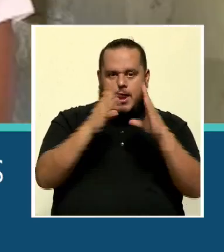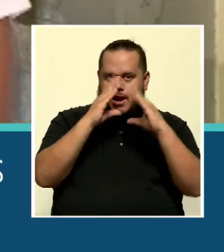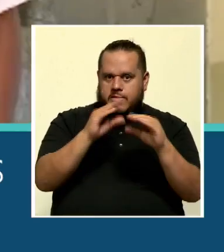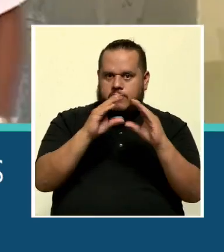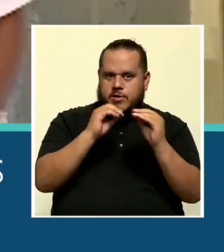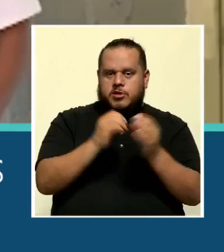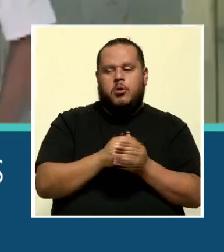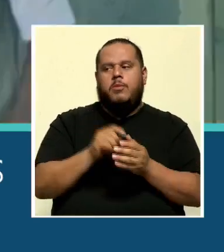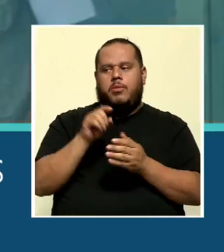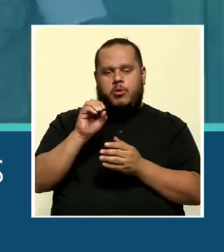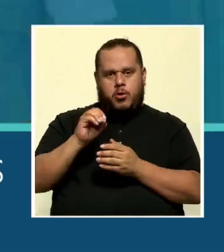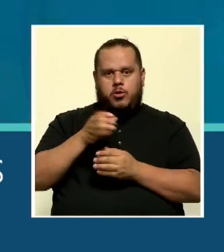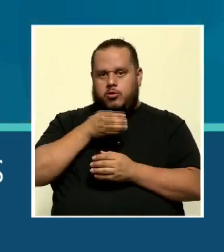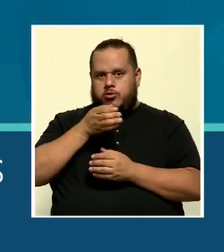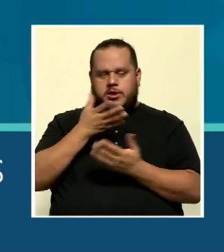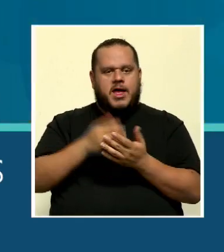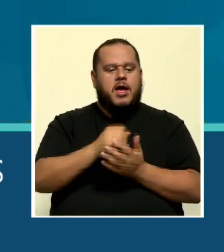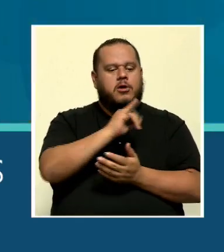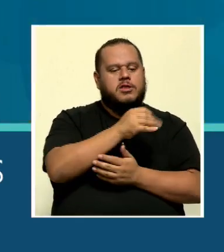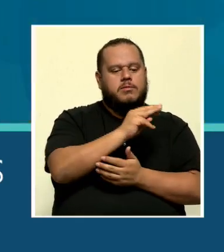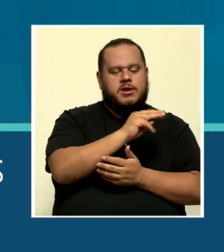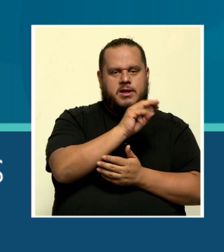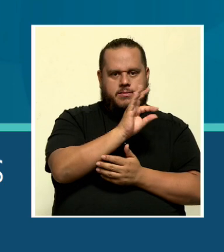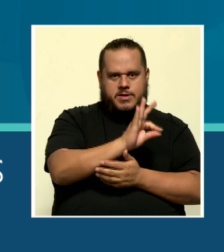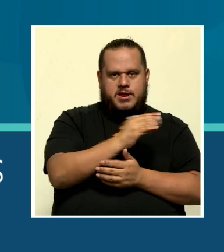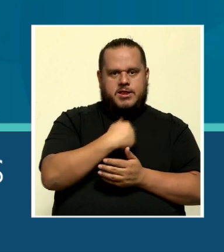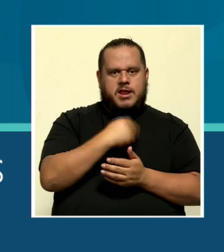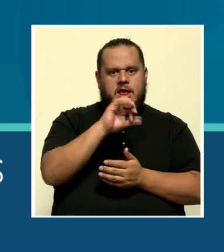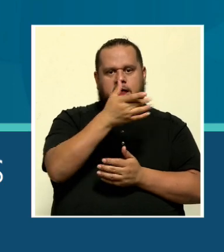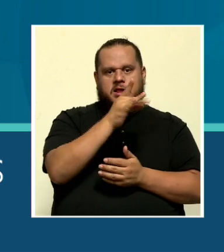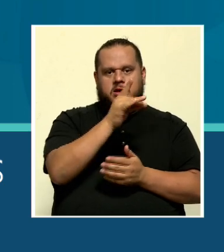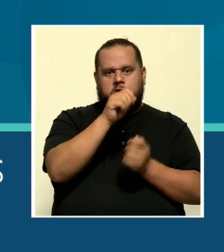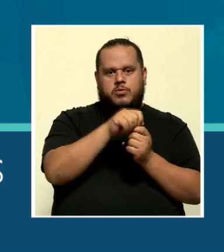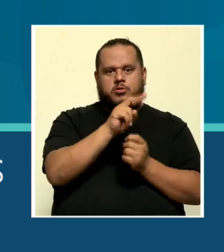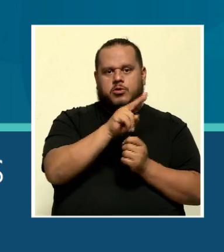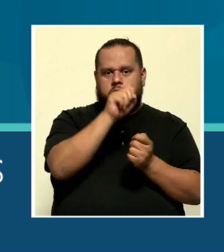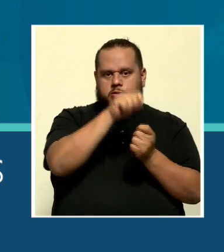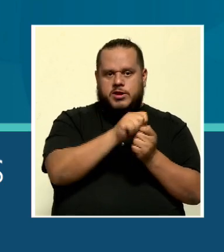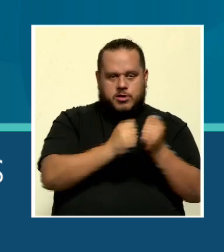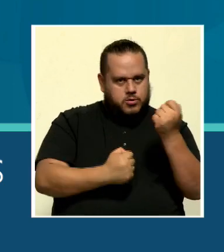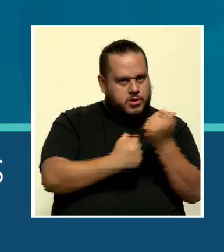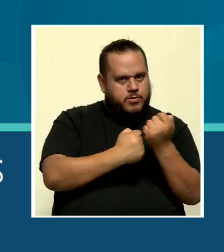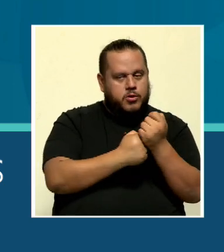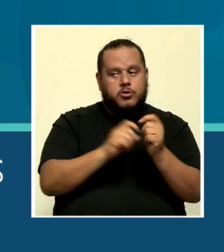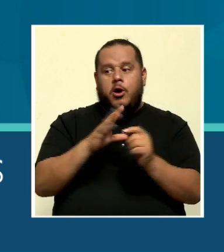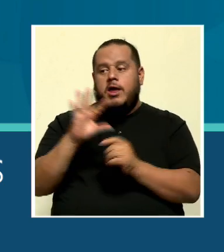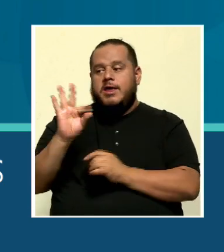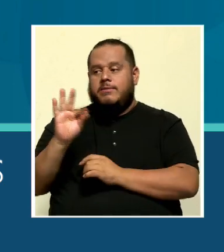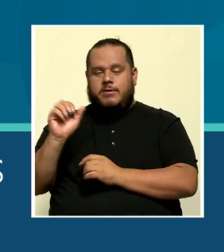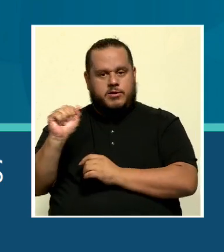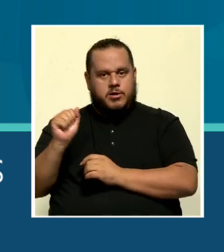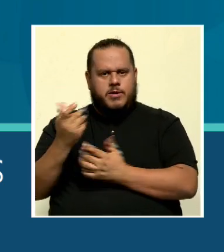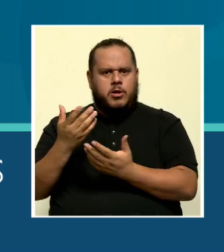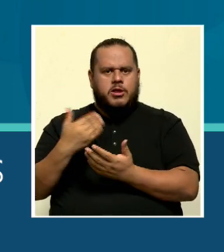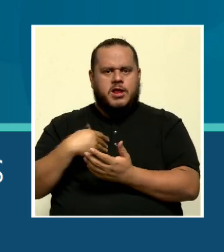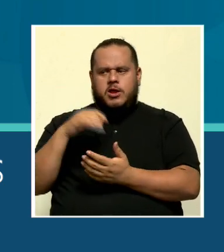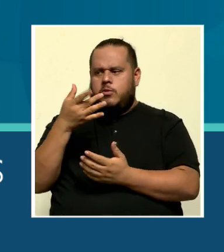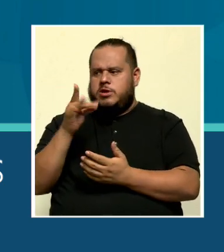Opol Consultores, José María Figueres cuenta con un apoyo del 18,2%, mientras que Fabricio Alvarado con